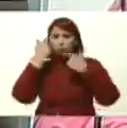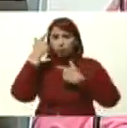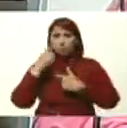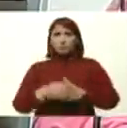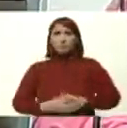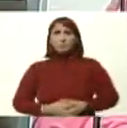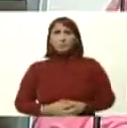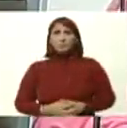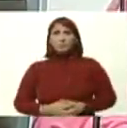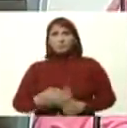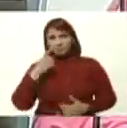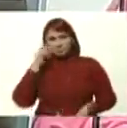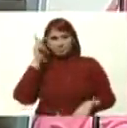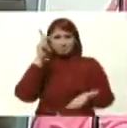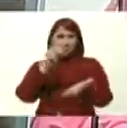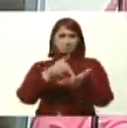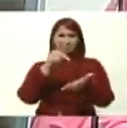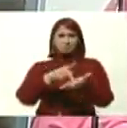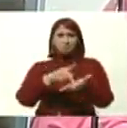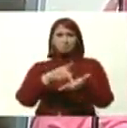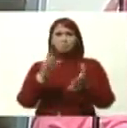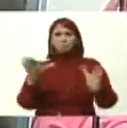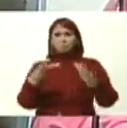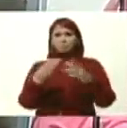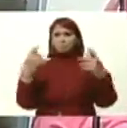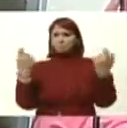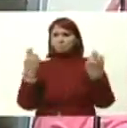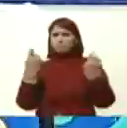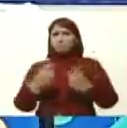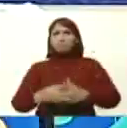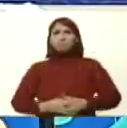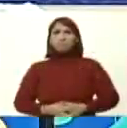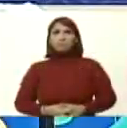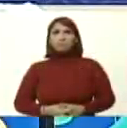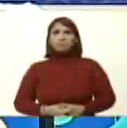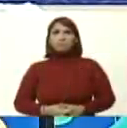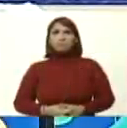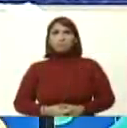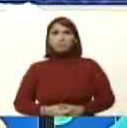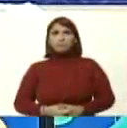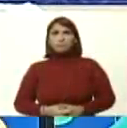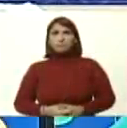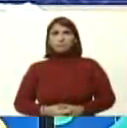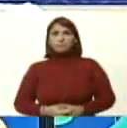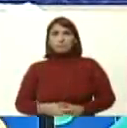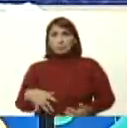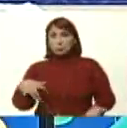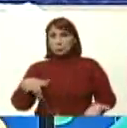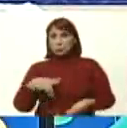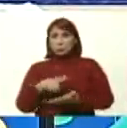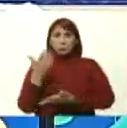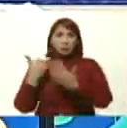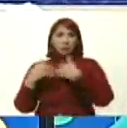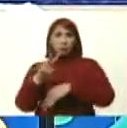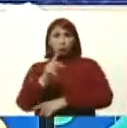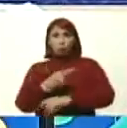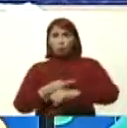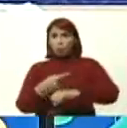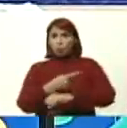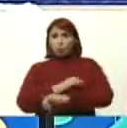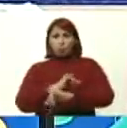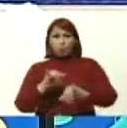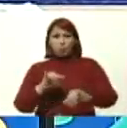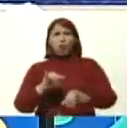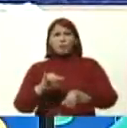Frías, presente en el comando de campaña. Aterrizó hace dos horas ya con las riendas